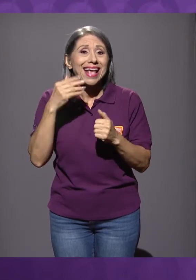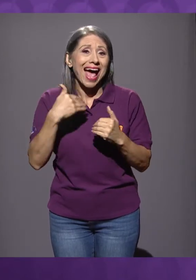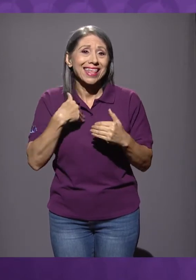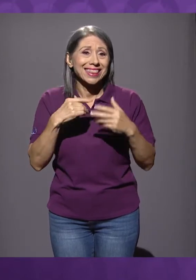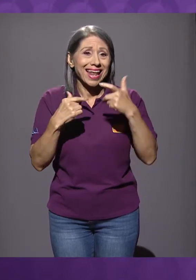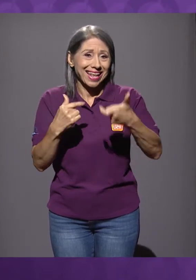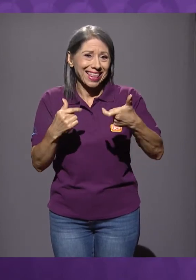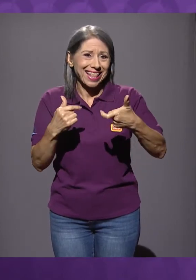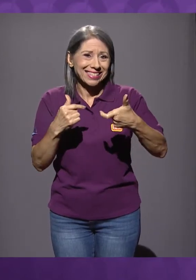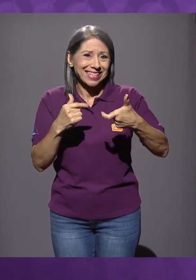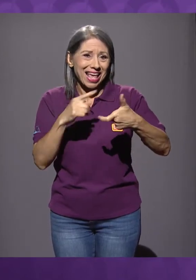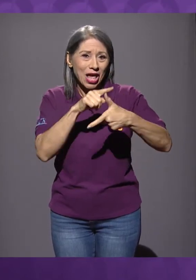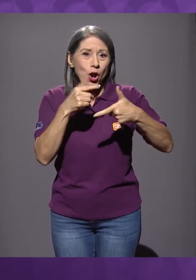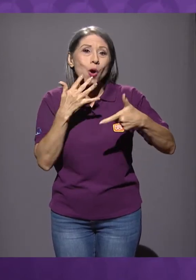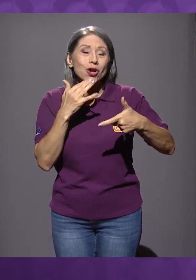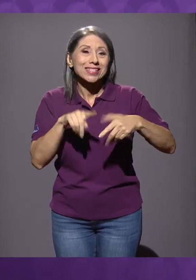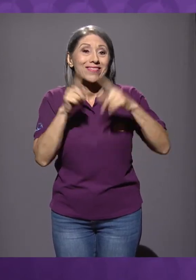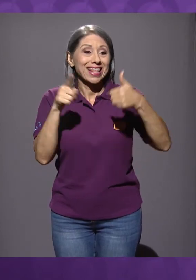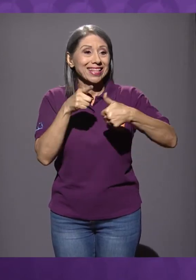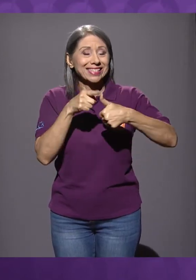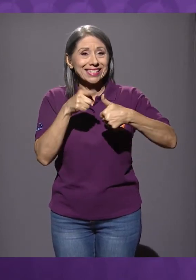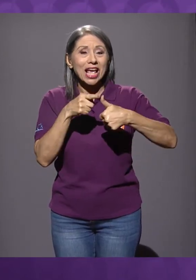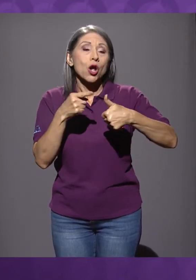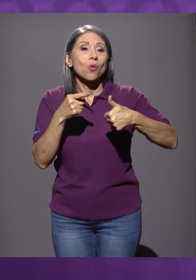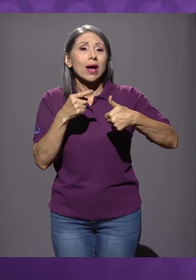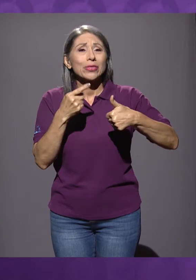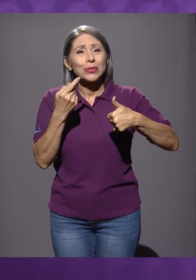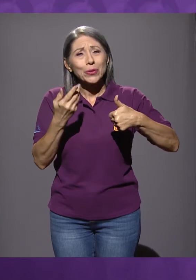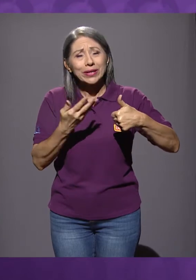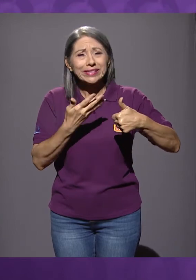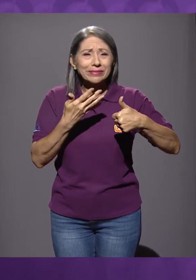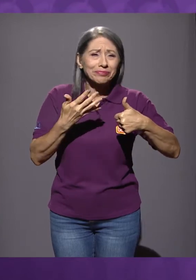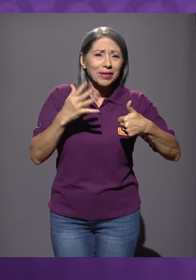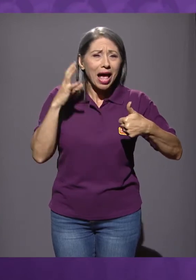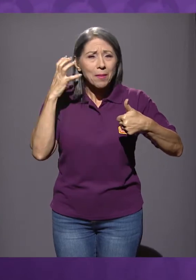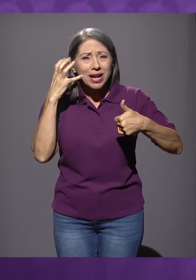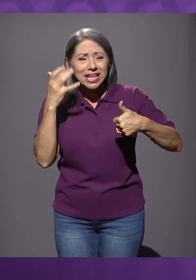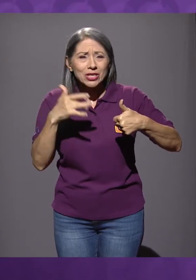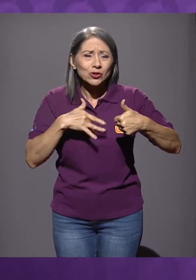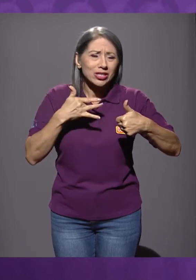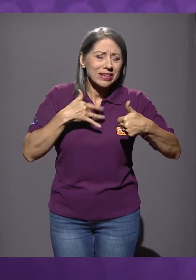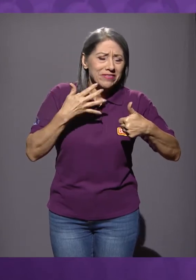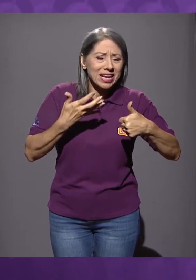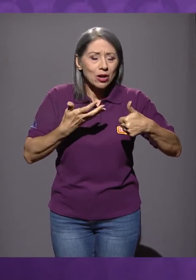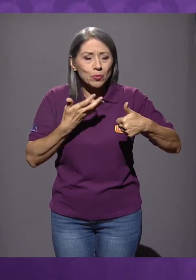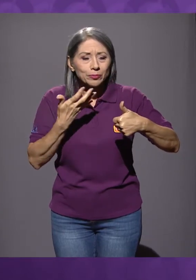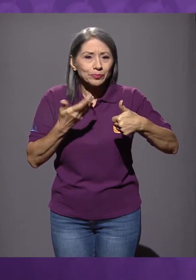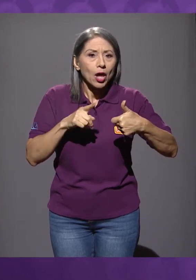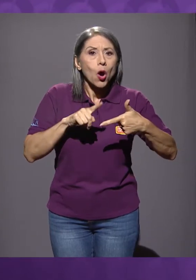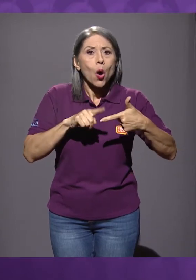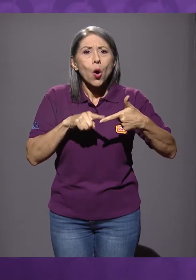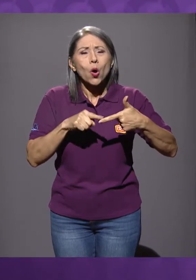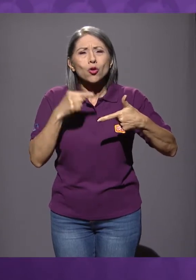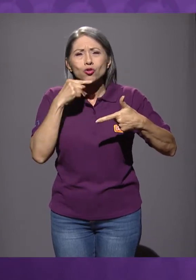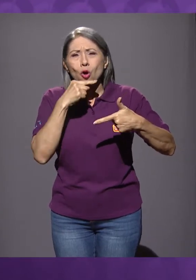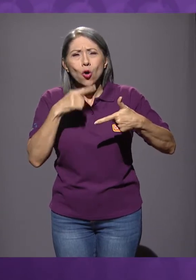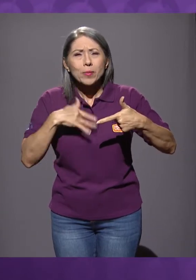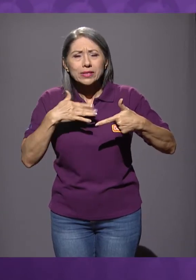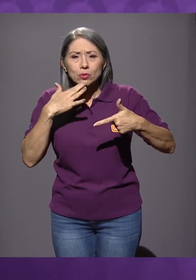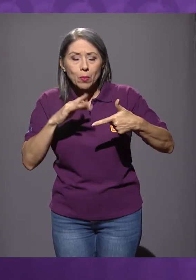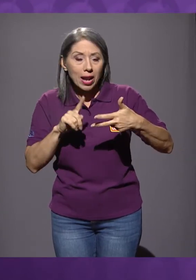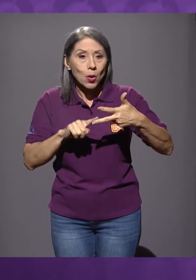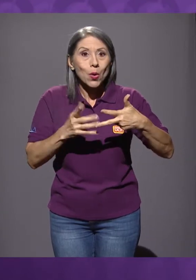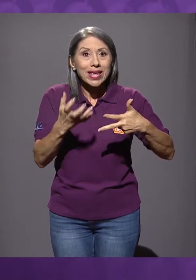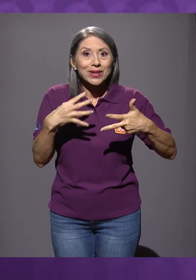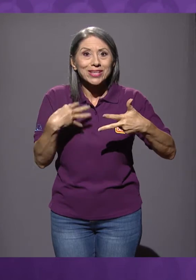estoy feliz es amarillo, cuando estoy triste es rojo y cuando me siento que quiero salir a caminar es verde. Entonces, mostrar uno de